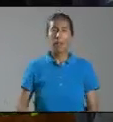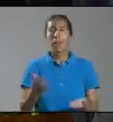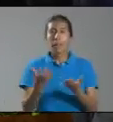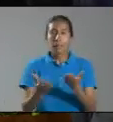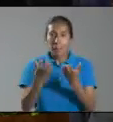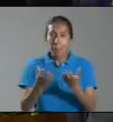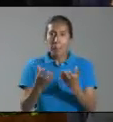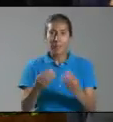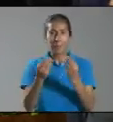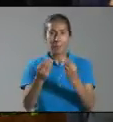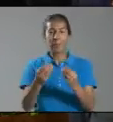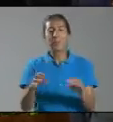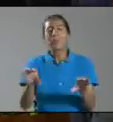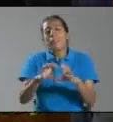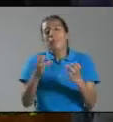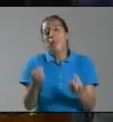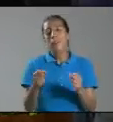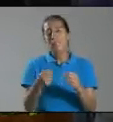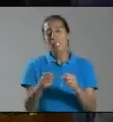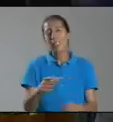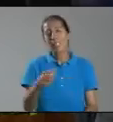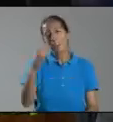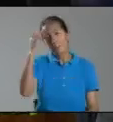¿cómo voy a hacer?